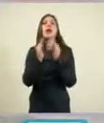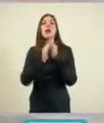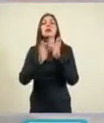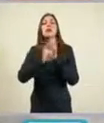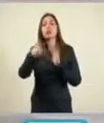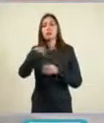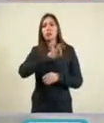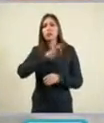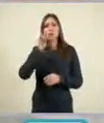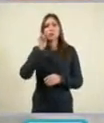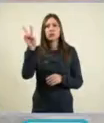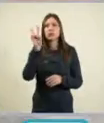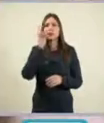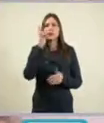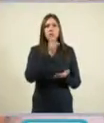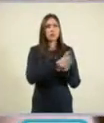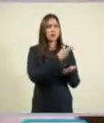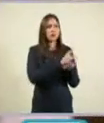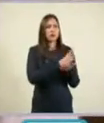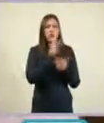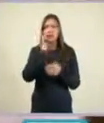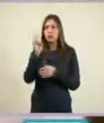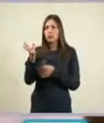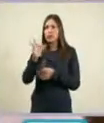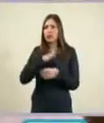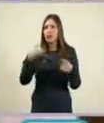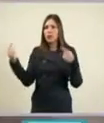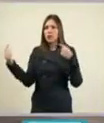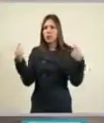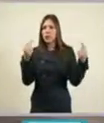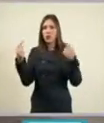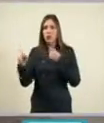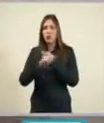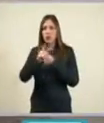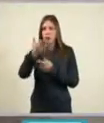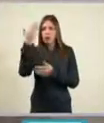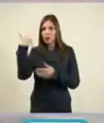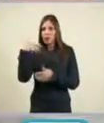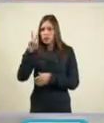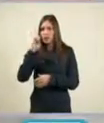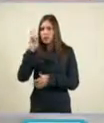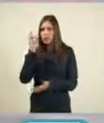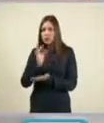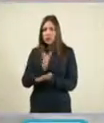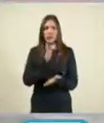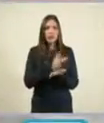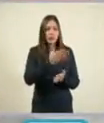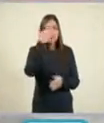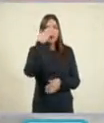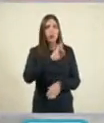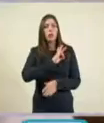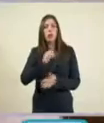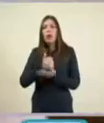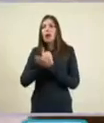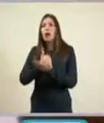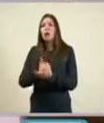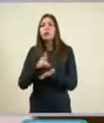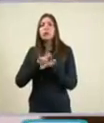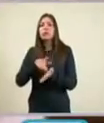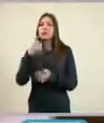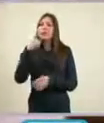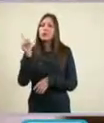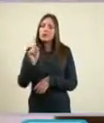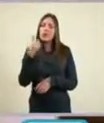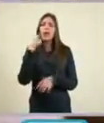eres cercano capaz a de ti. ver que hay como una pugna entre dos Claro. personas. Tú te anticipas, tú sabes, ¿no? Tú puedes hablar. Claro. O sea, es Hasta involucrarnos, ayudas, ¿no?